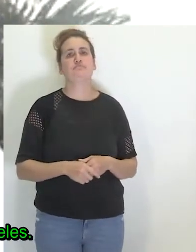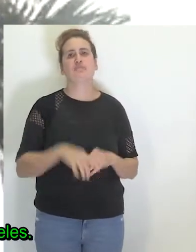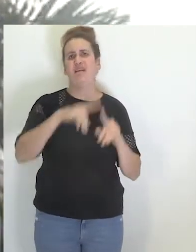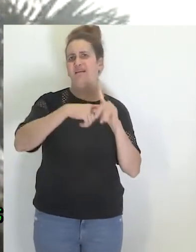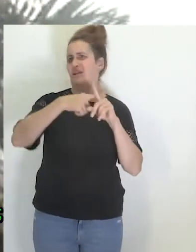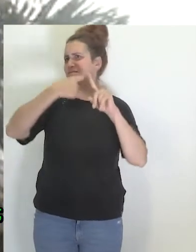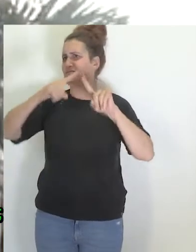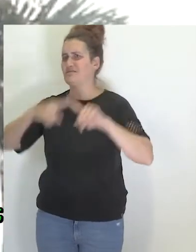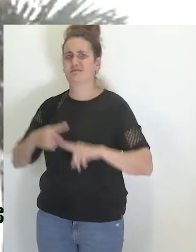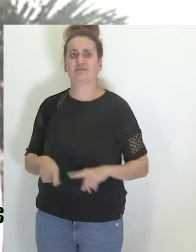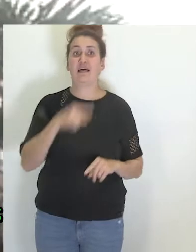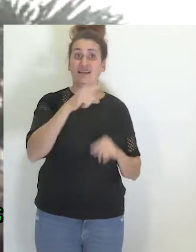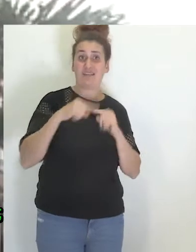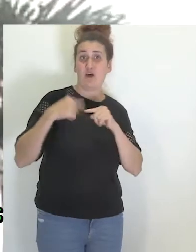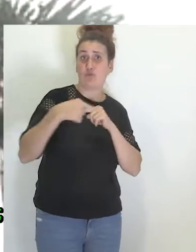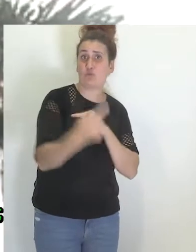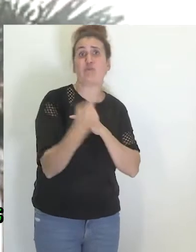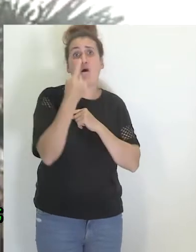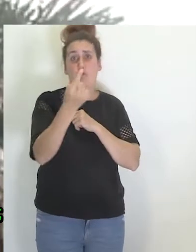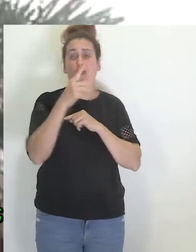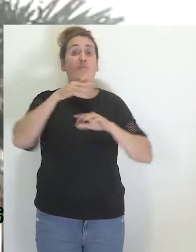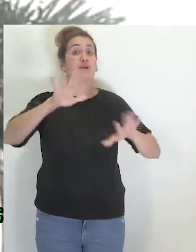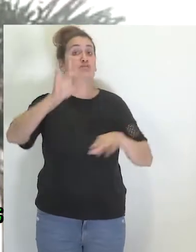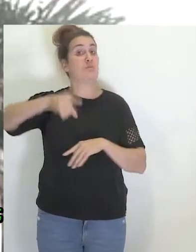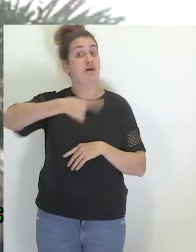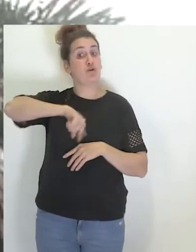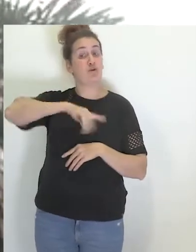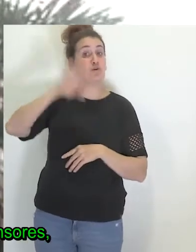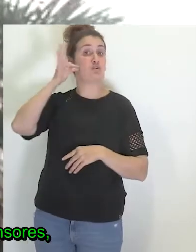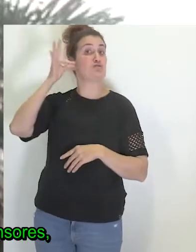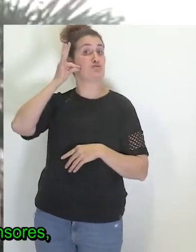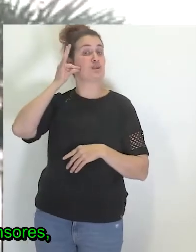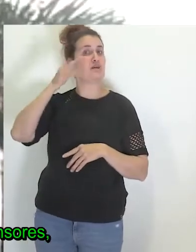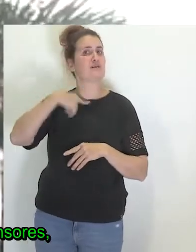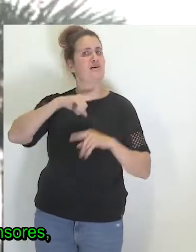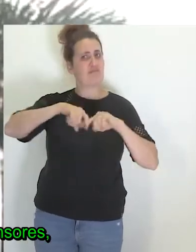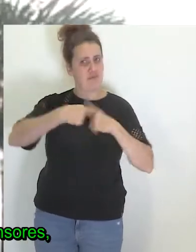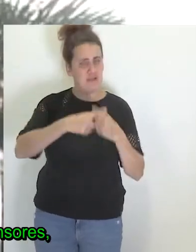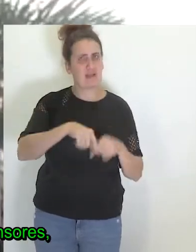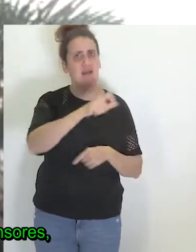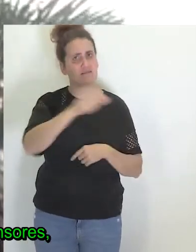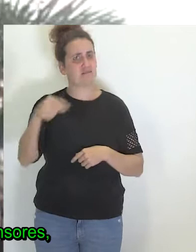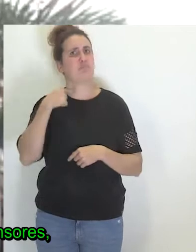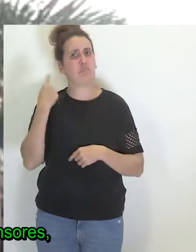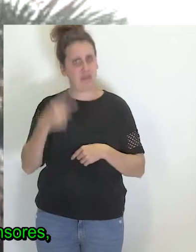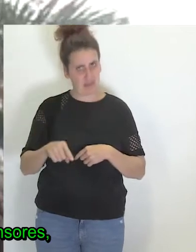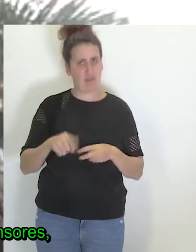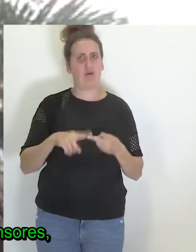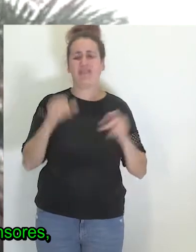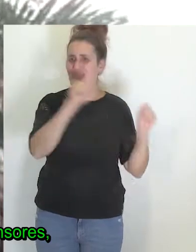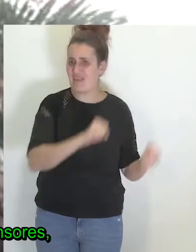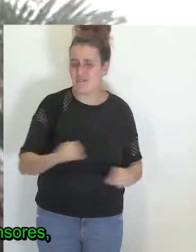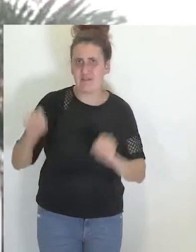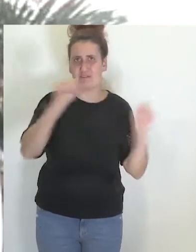diferentes niveles. Esa fue una consecuencia, pero también nosotras, hemos perdido familiares, hemos perdido